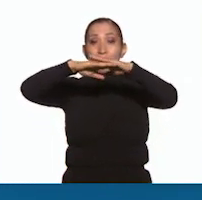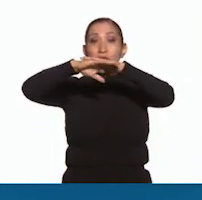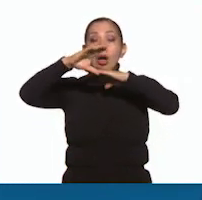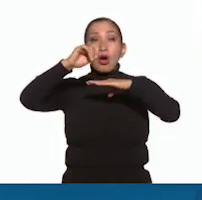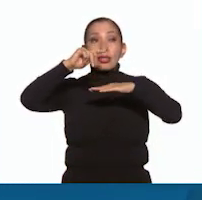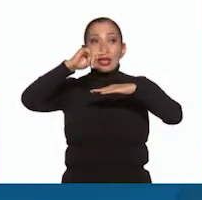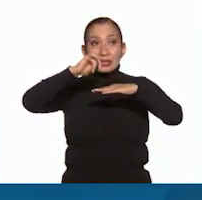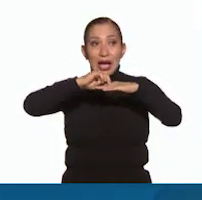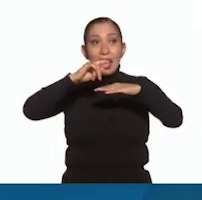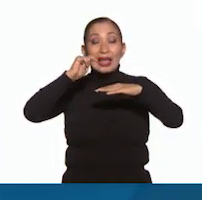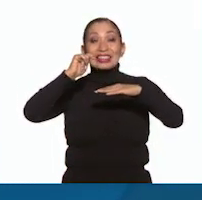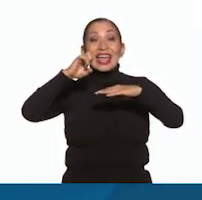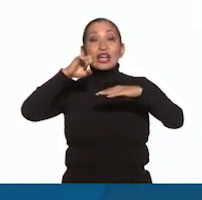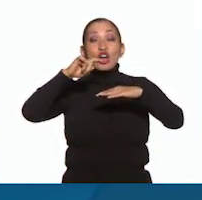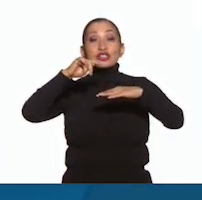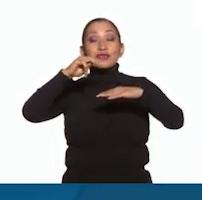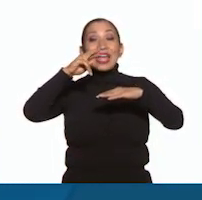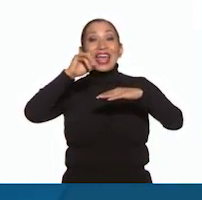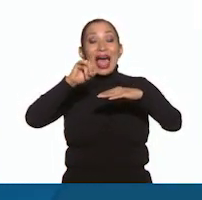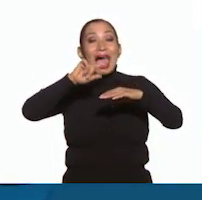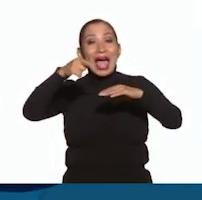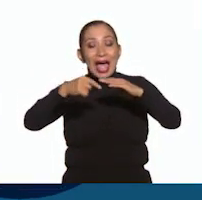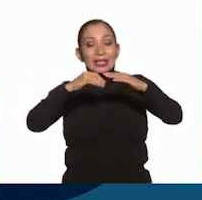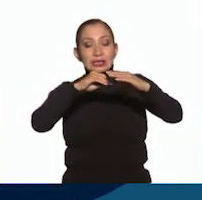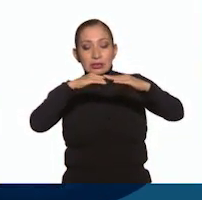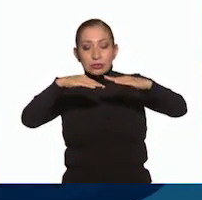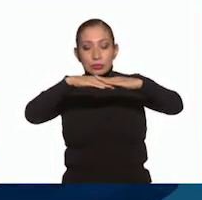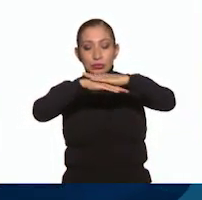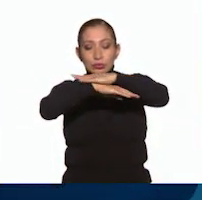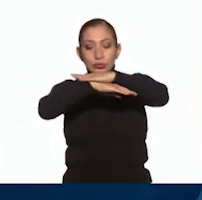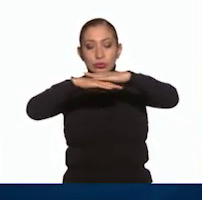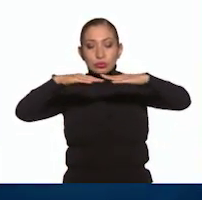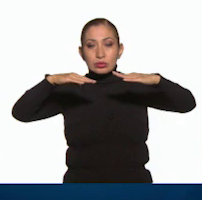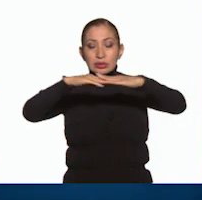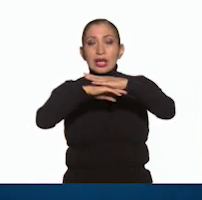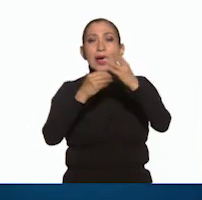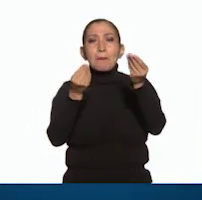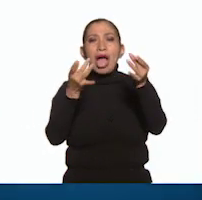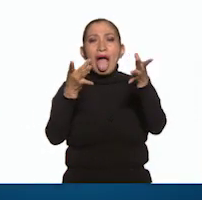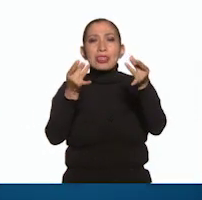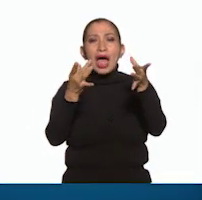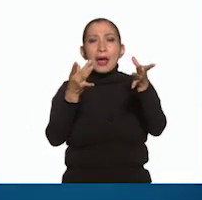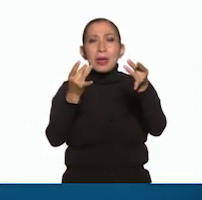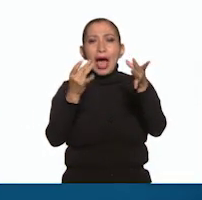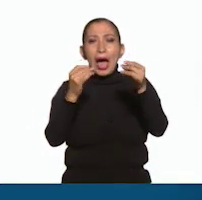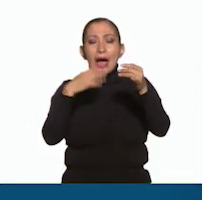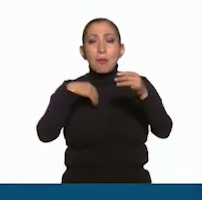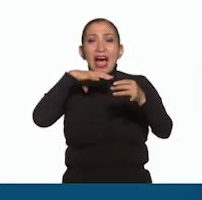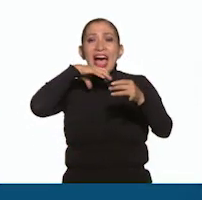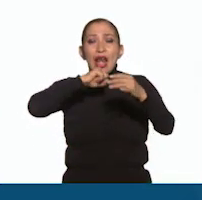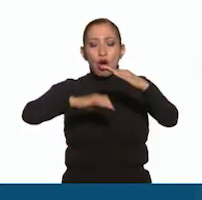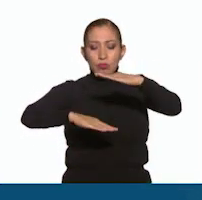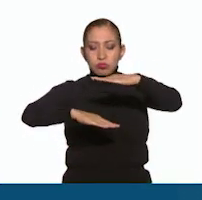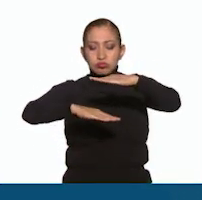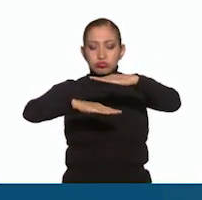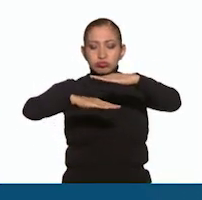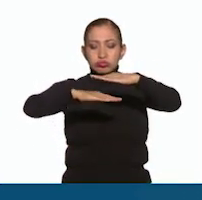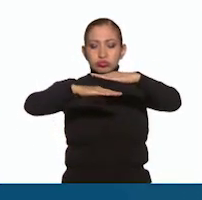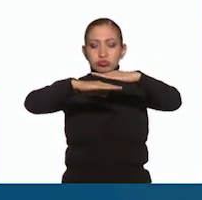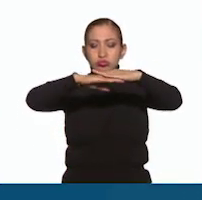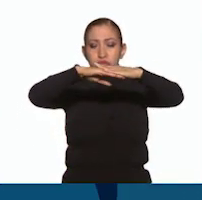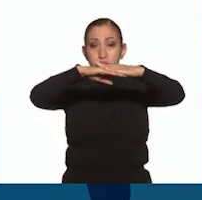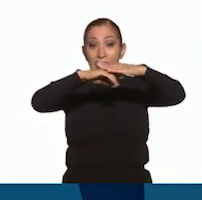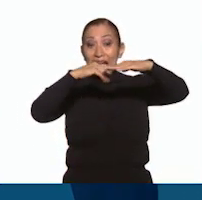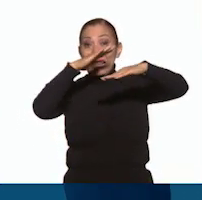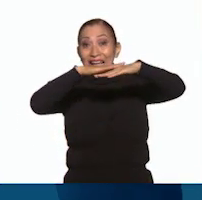la astenosfera. La astenosfera son corrientes convectivas, material viscoso que por el calor sube a superficie, al llegar